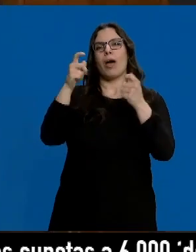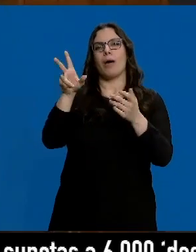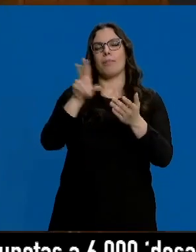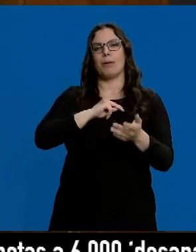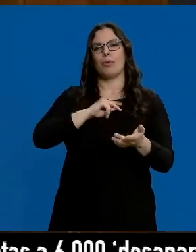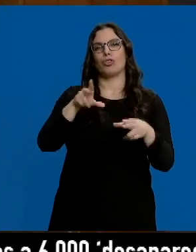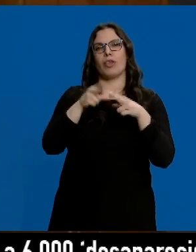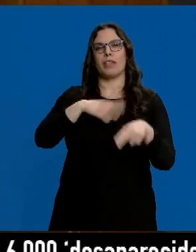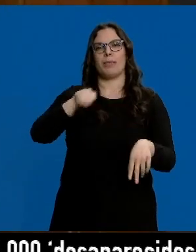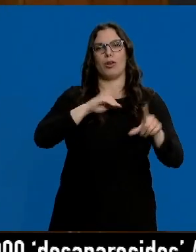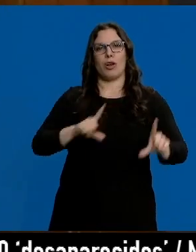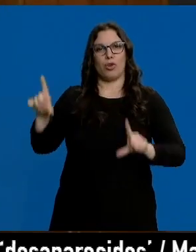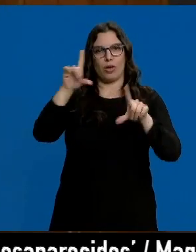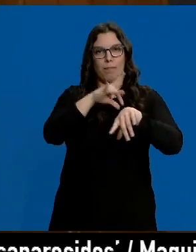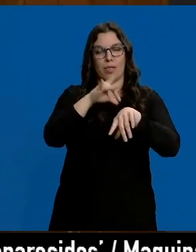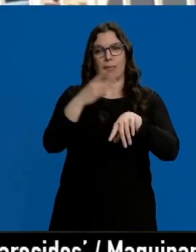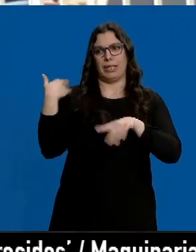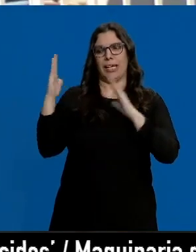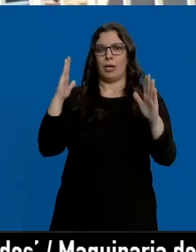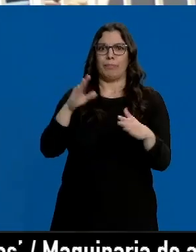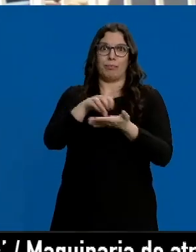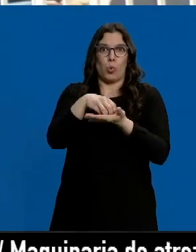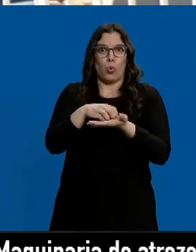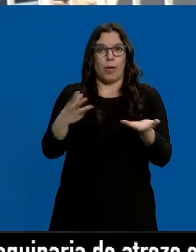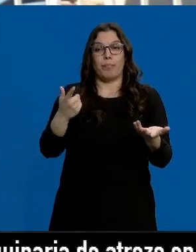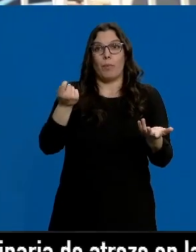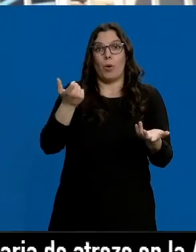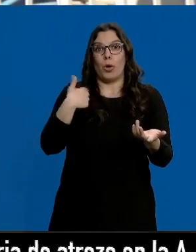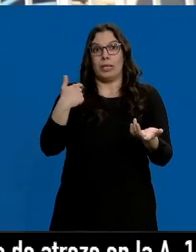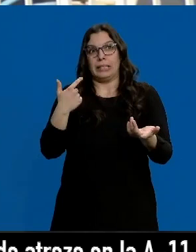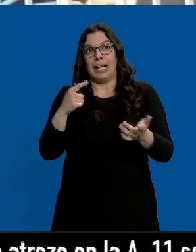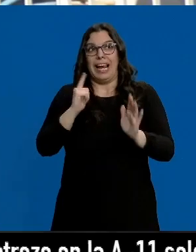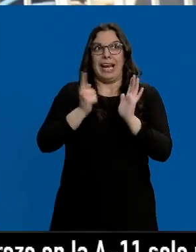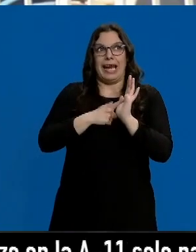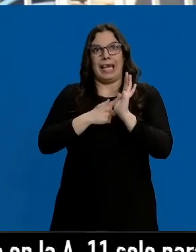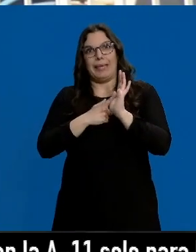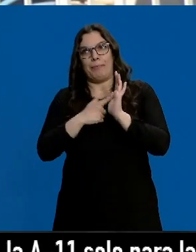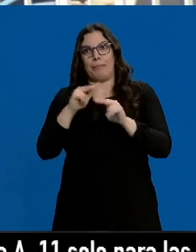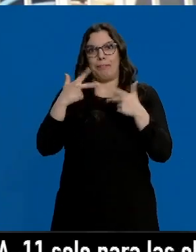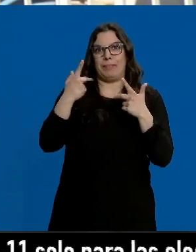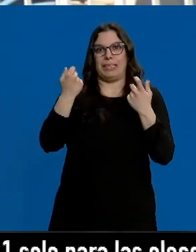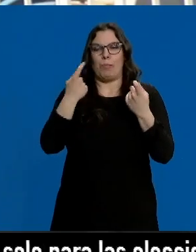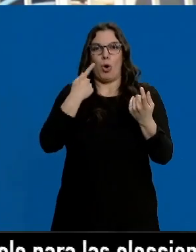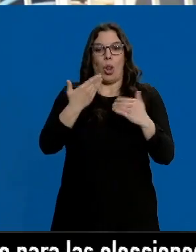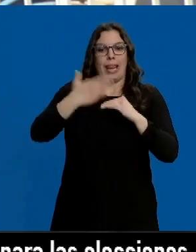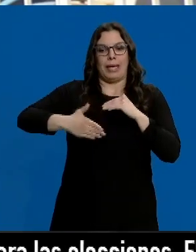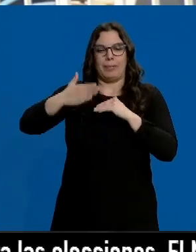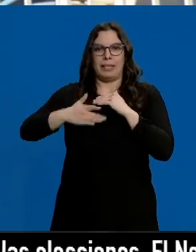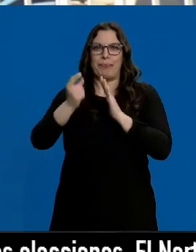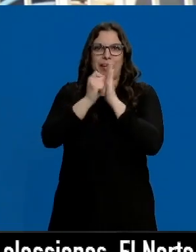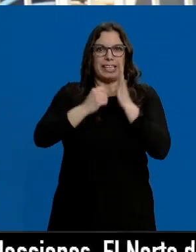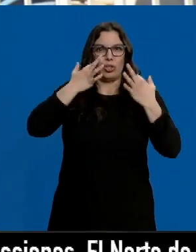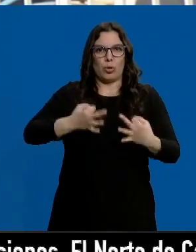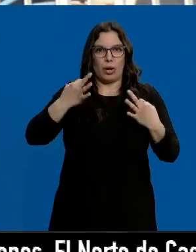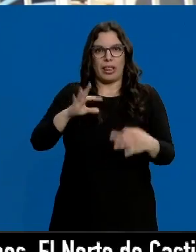Radiología Médica, pero en aquel momento tuvieron dudas. Estábamos un poco bordeando ciertas legalidades, sí que marcamos unos criterios de seguridad